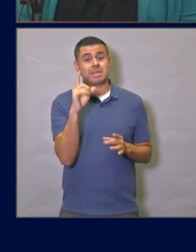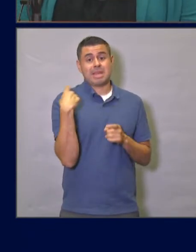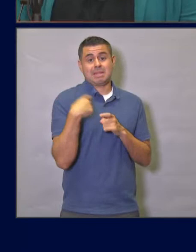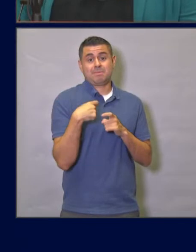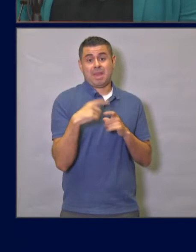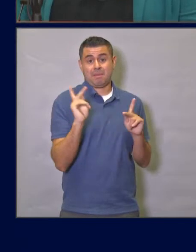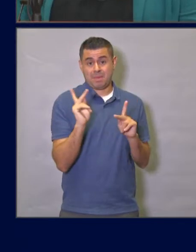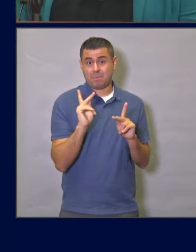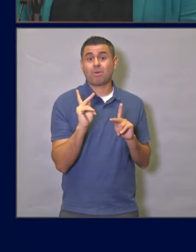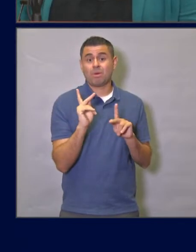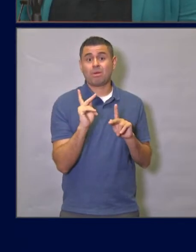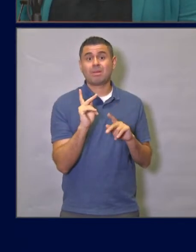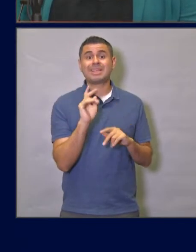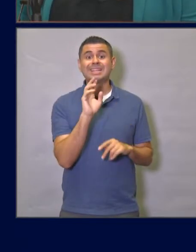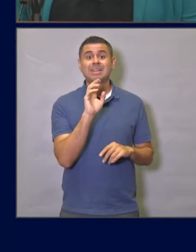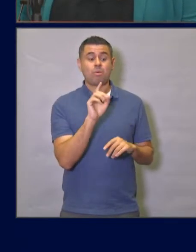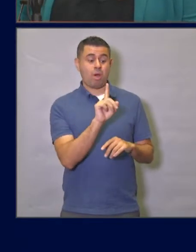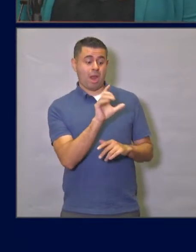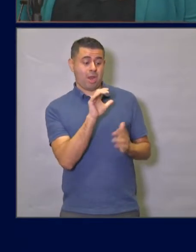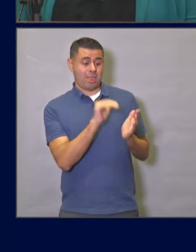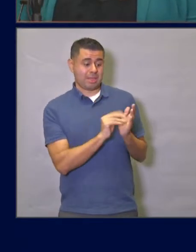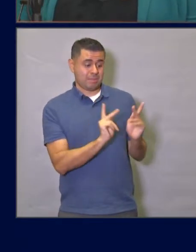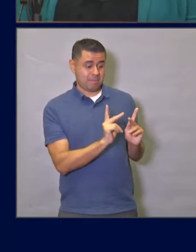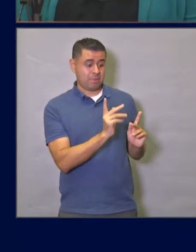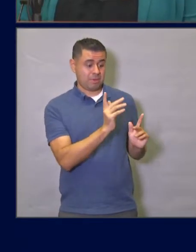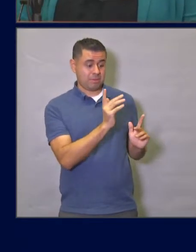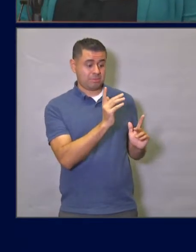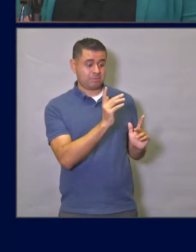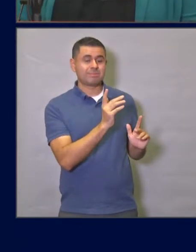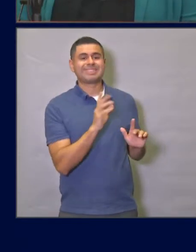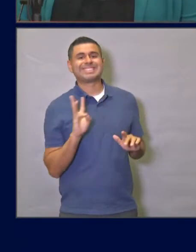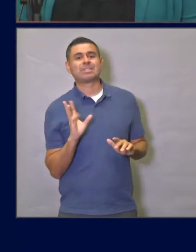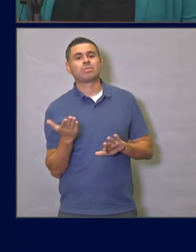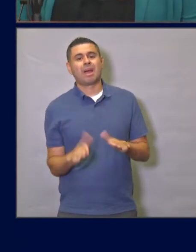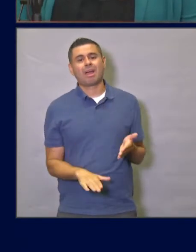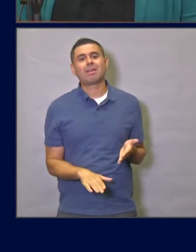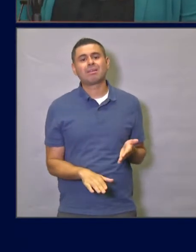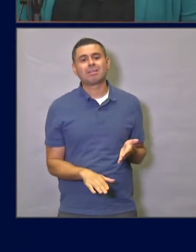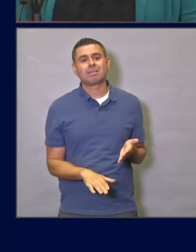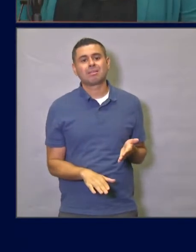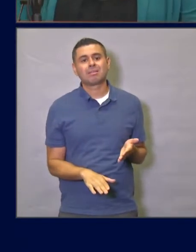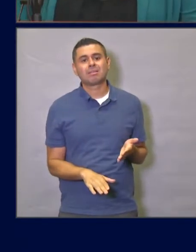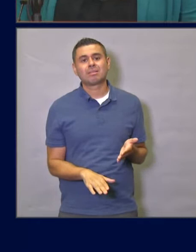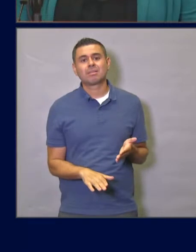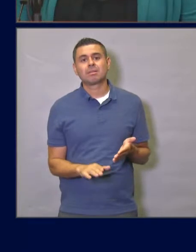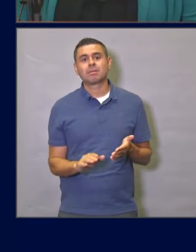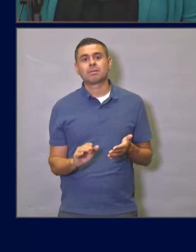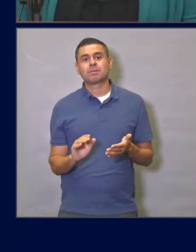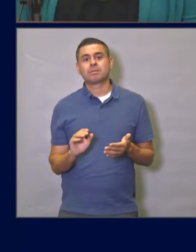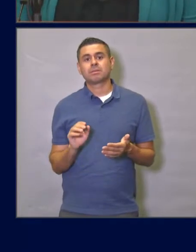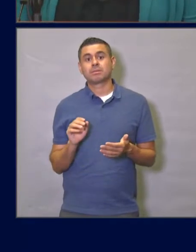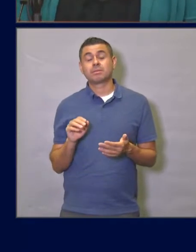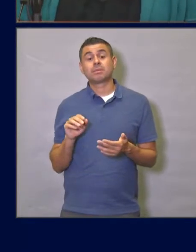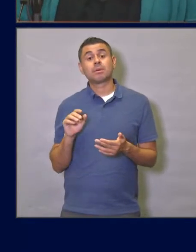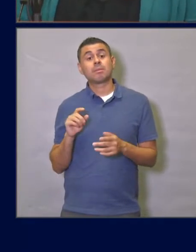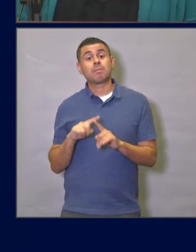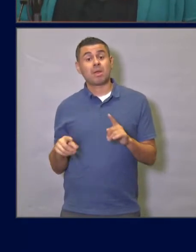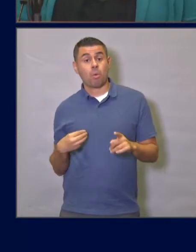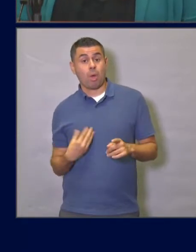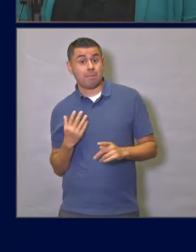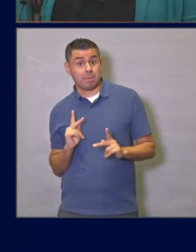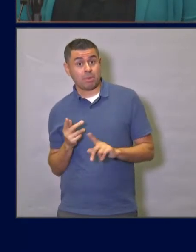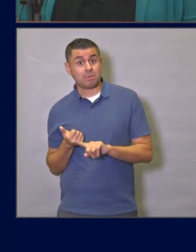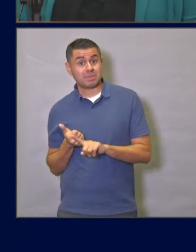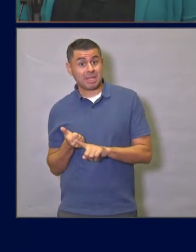latinos fue de 6 por cada 100,000 personas. 4 veces la de los residentes blancos, que tenían una tasa de